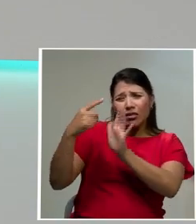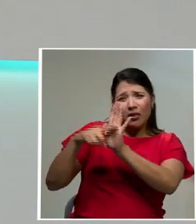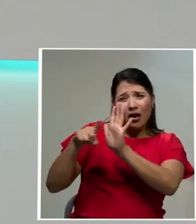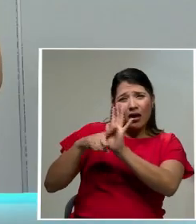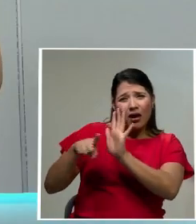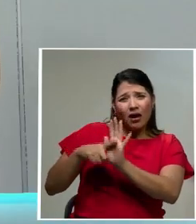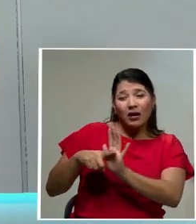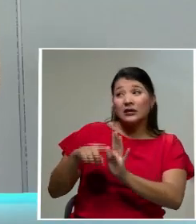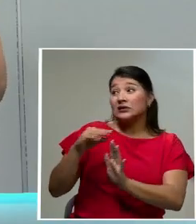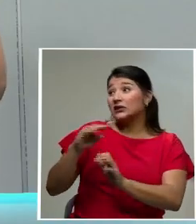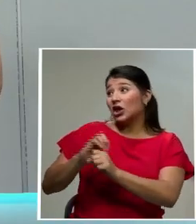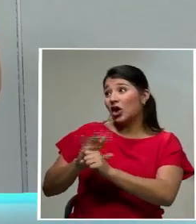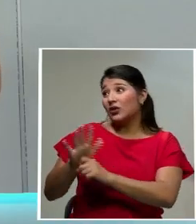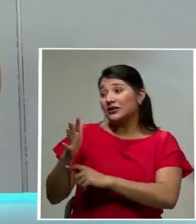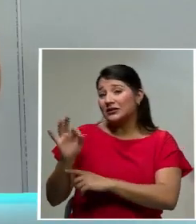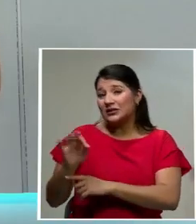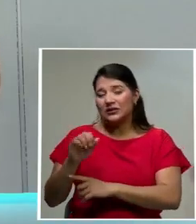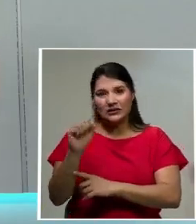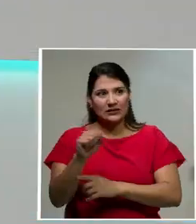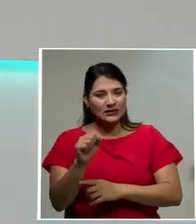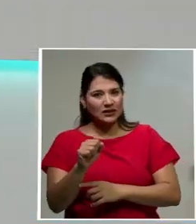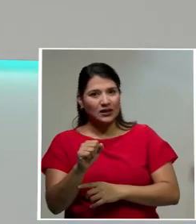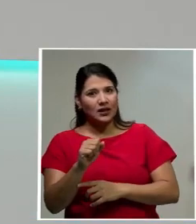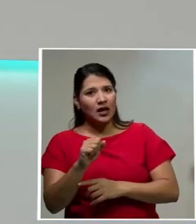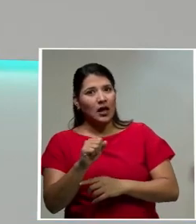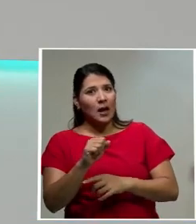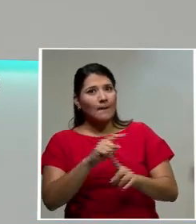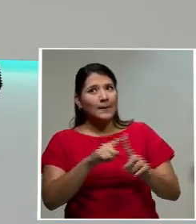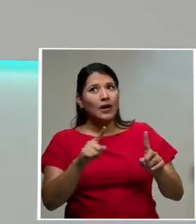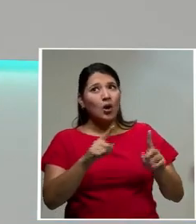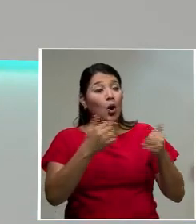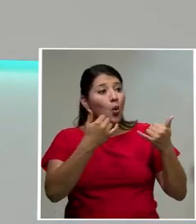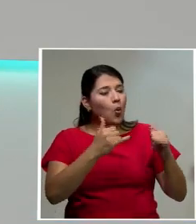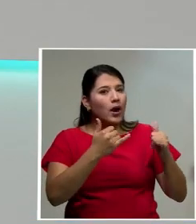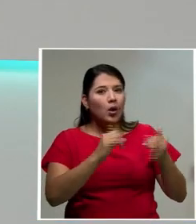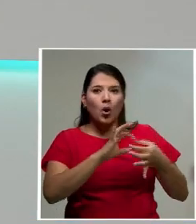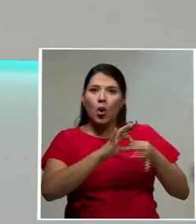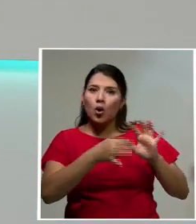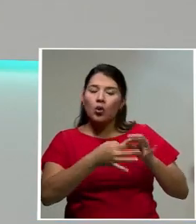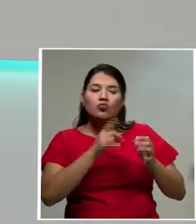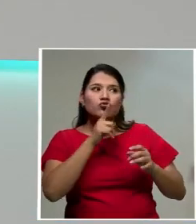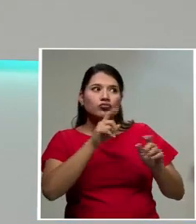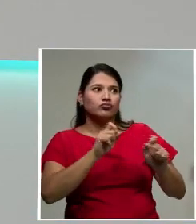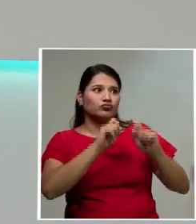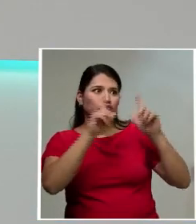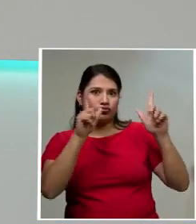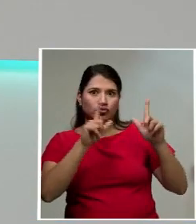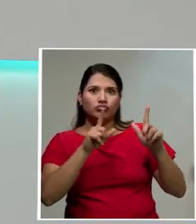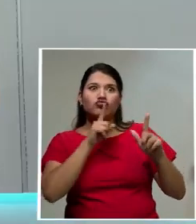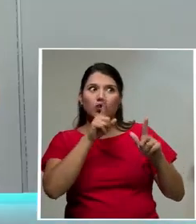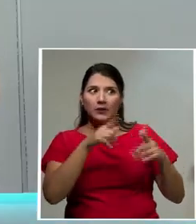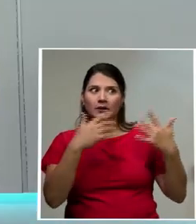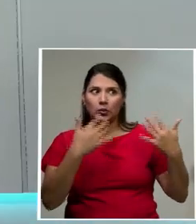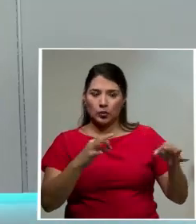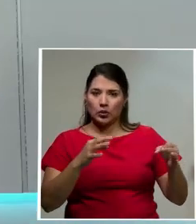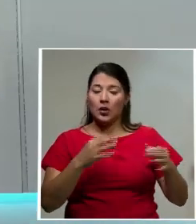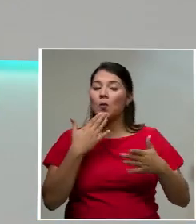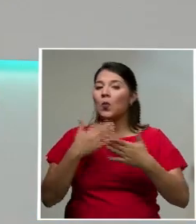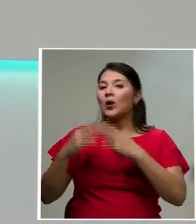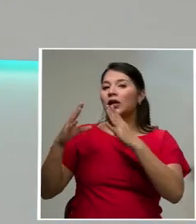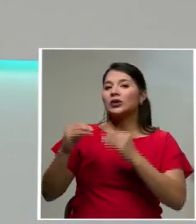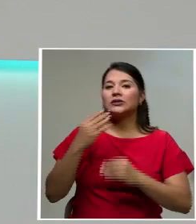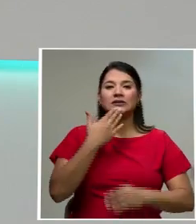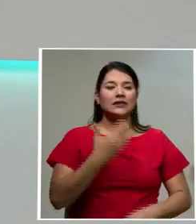del COVID. Los Juegos Olímpicos fueron una maravilla. Así es. Los hicieron. Muy buenas noches.